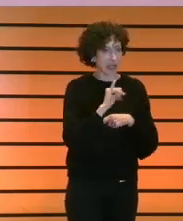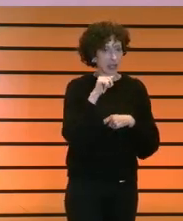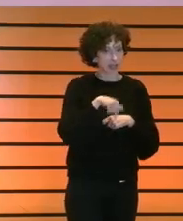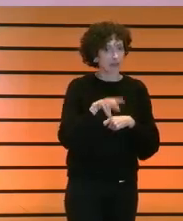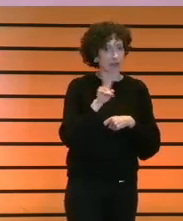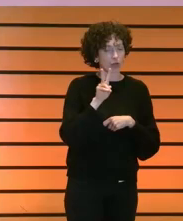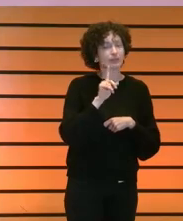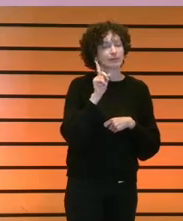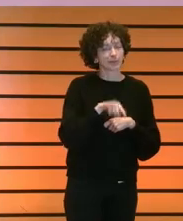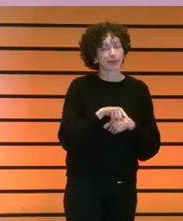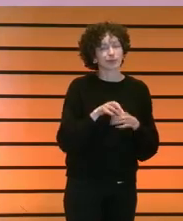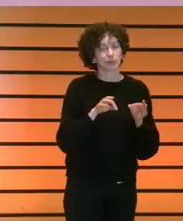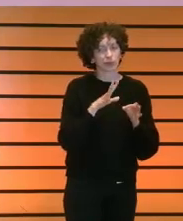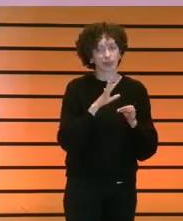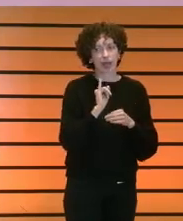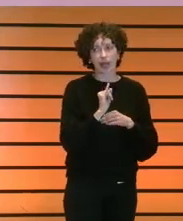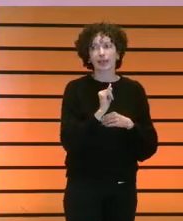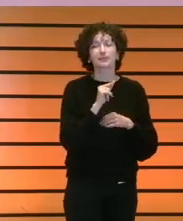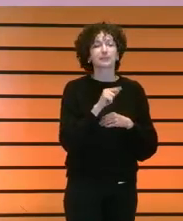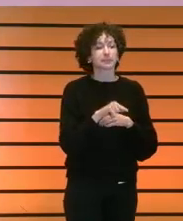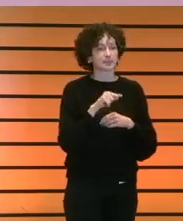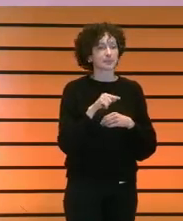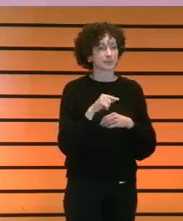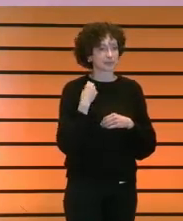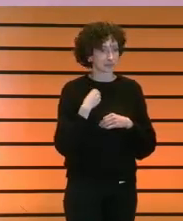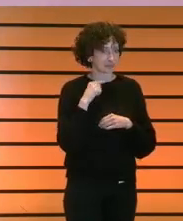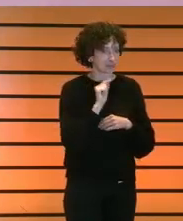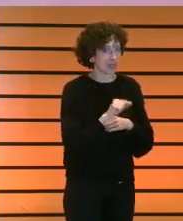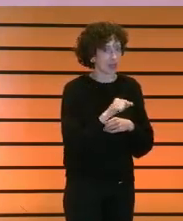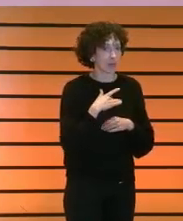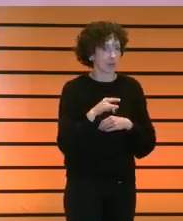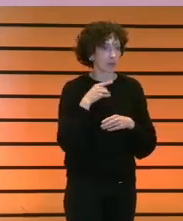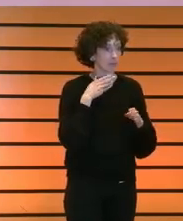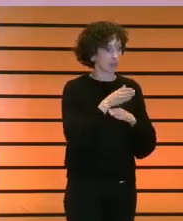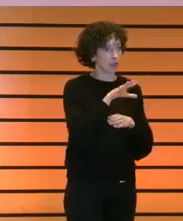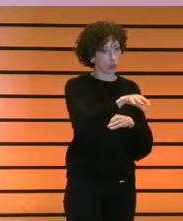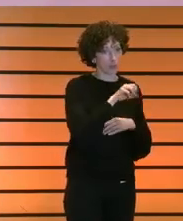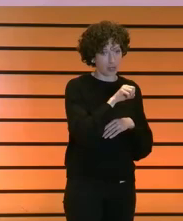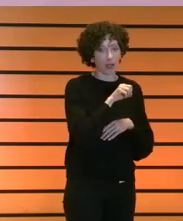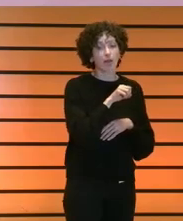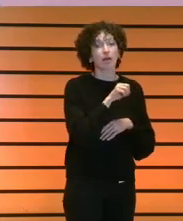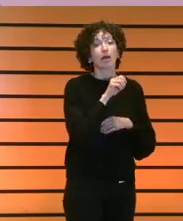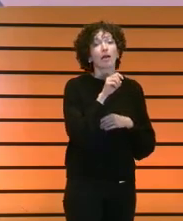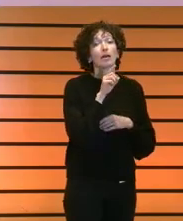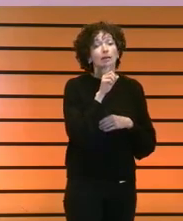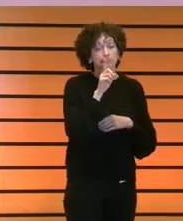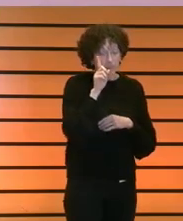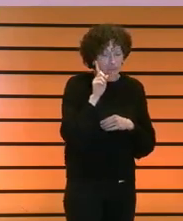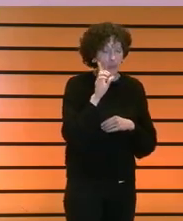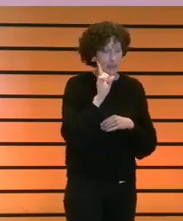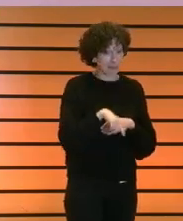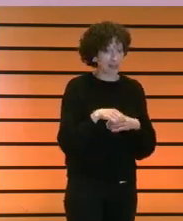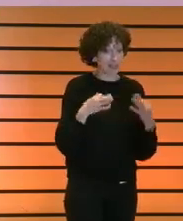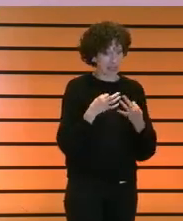también tenéis la suerte de tener alguna de esas tiendas, en las cuales podéis ir a comprar, y además de poder ir a comprar,